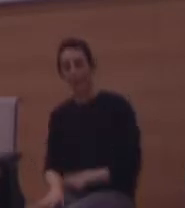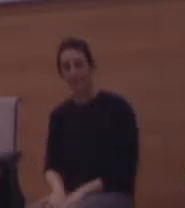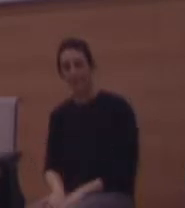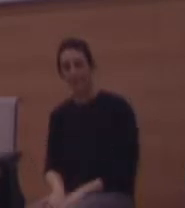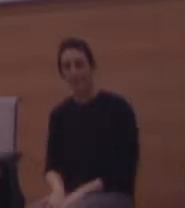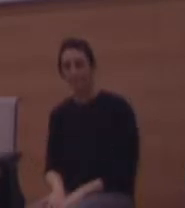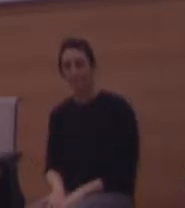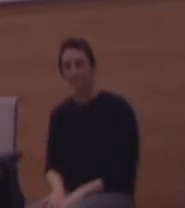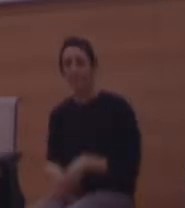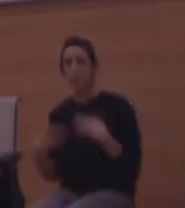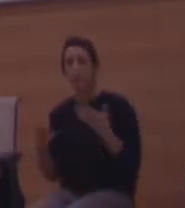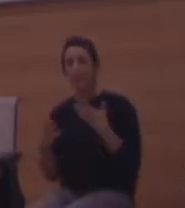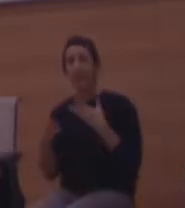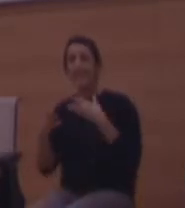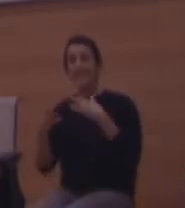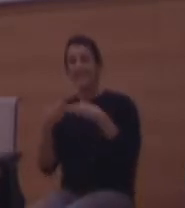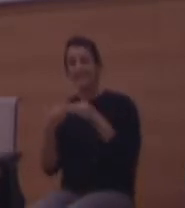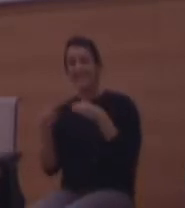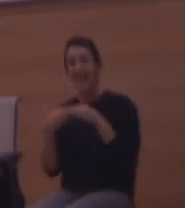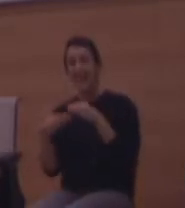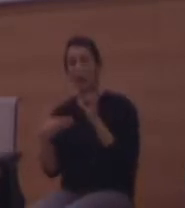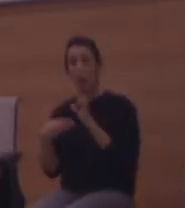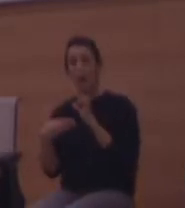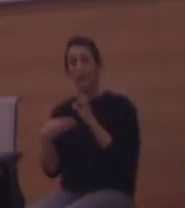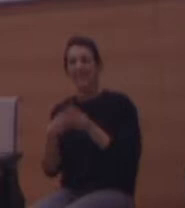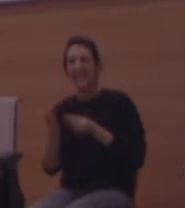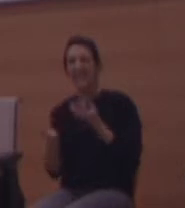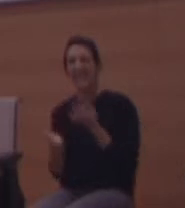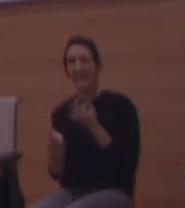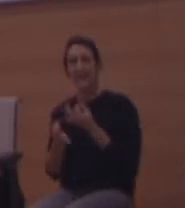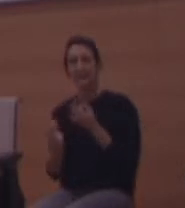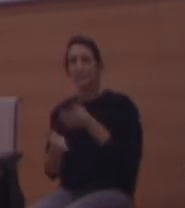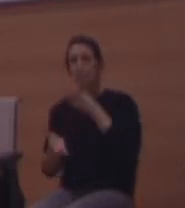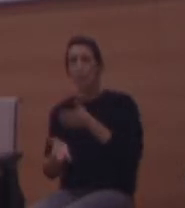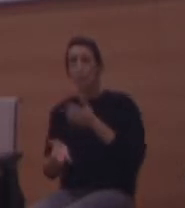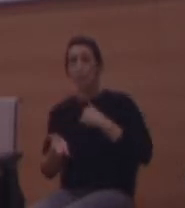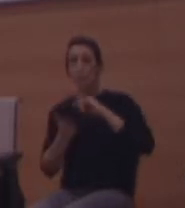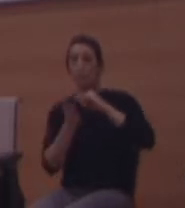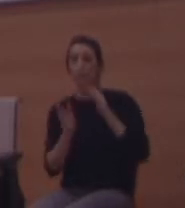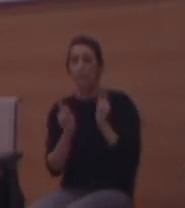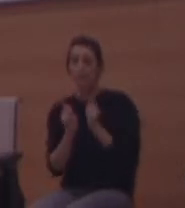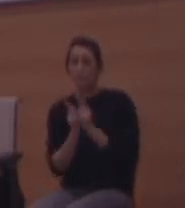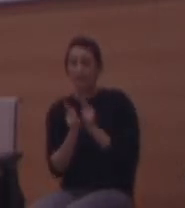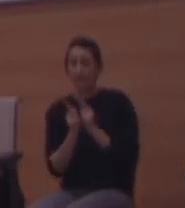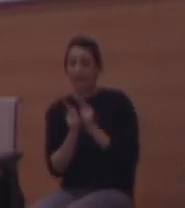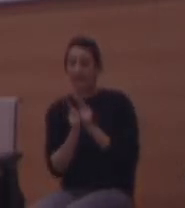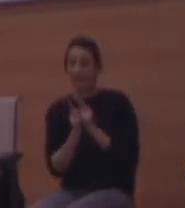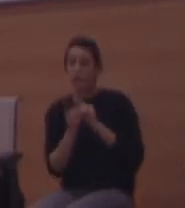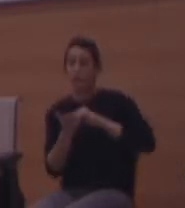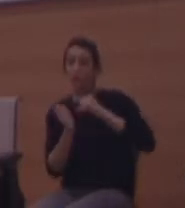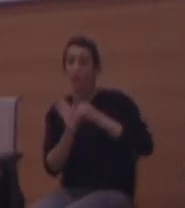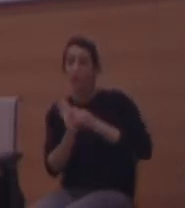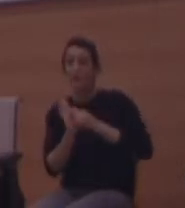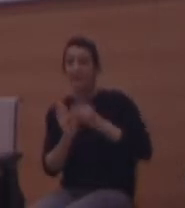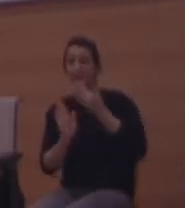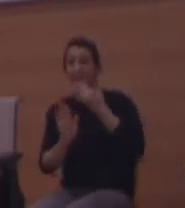La definición de las siliconas, ¿qué son? Son pequeños dispositivos ortésicos que, aplicados en los dedos del